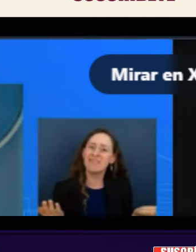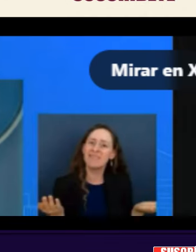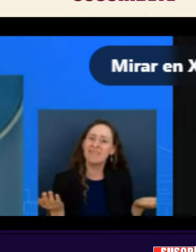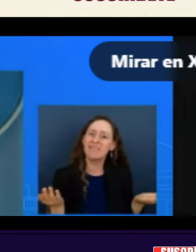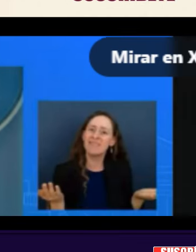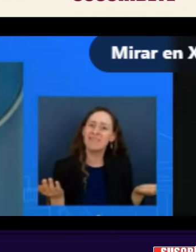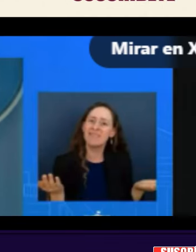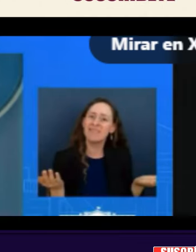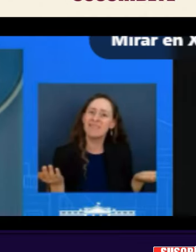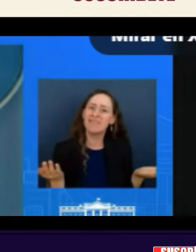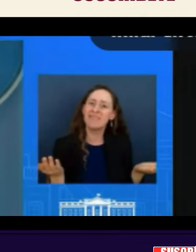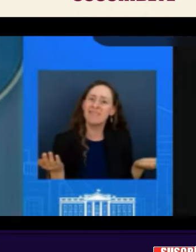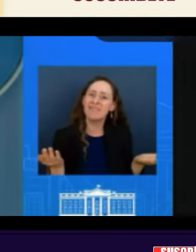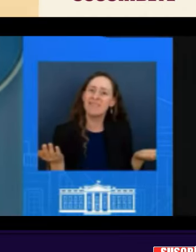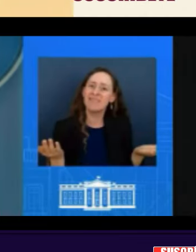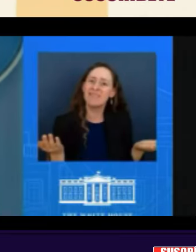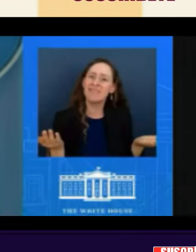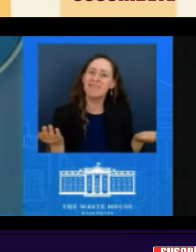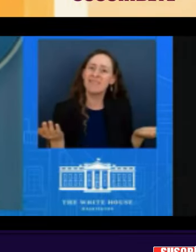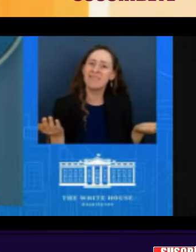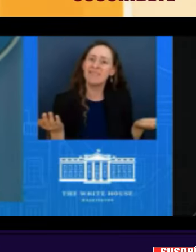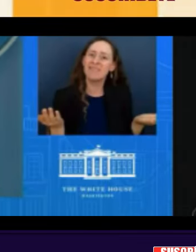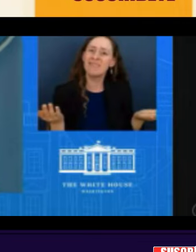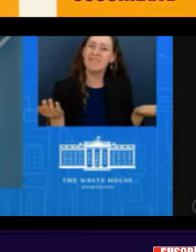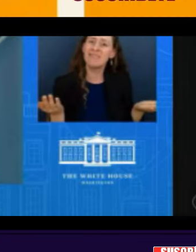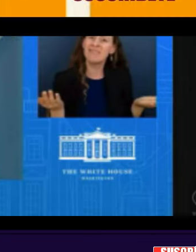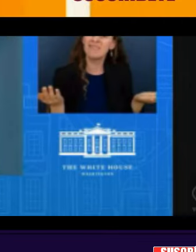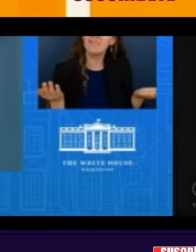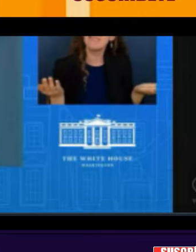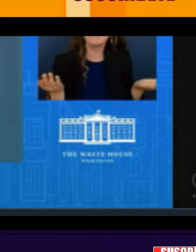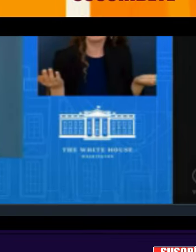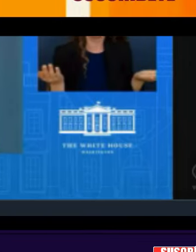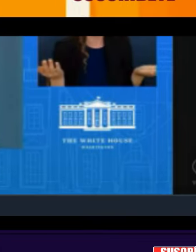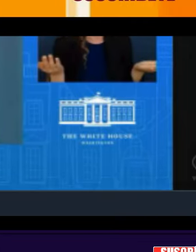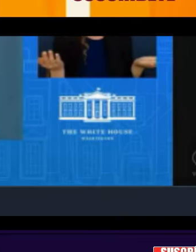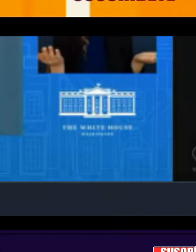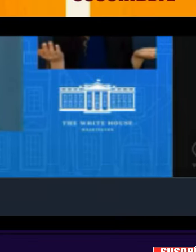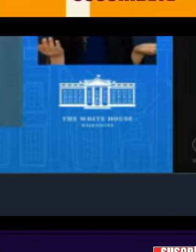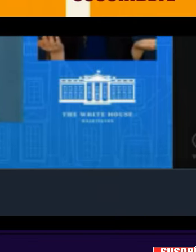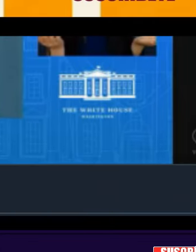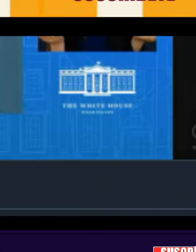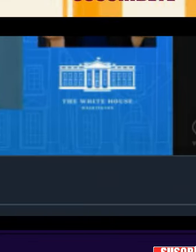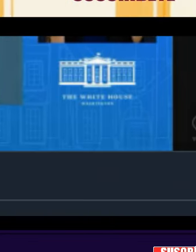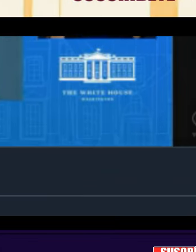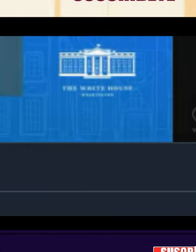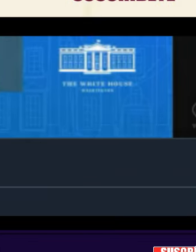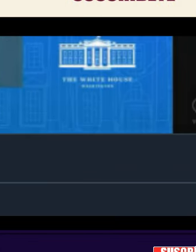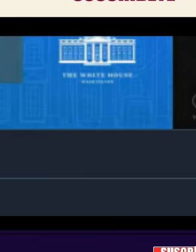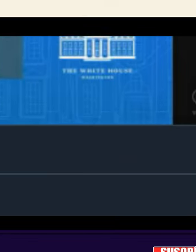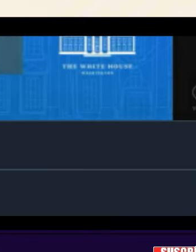la votación, precisó este miércoles Karine Jean-Pierre, portavoz de la Casa Blanca. Luego